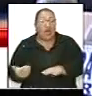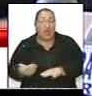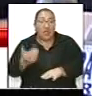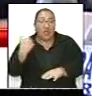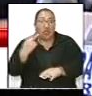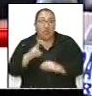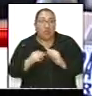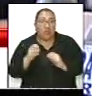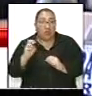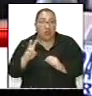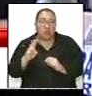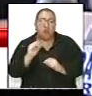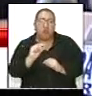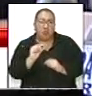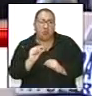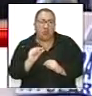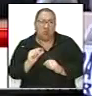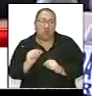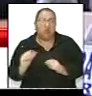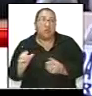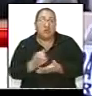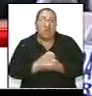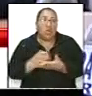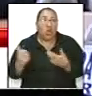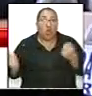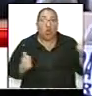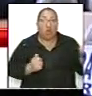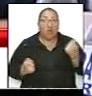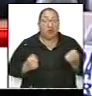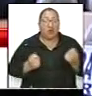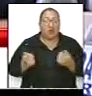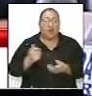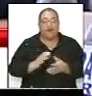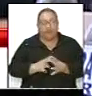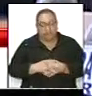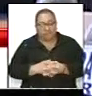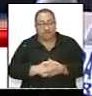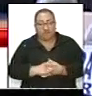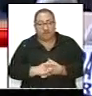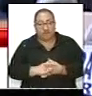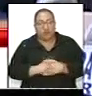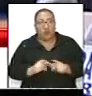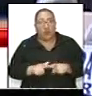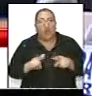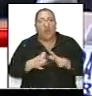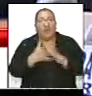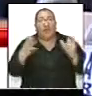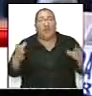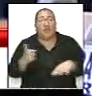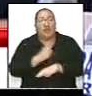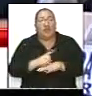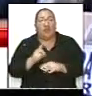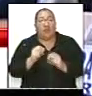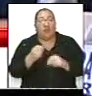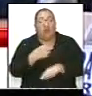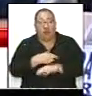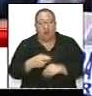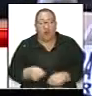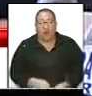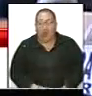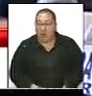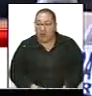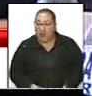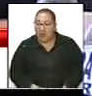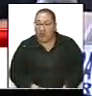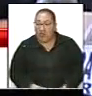2002 existían pocos centros comerciales en el país. Y el centro comercial es un campo de desarrollo para ciertas profesiones. A